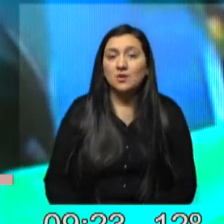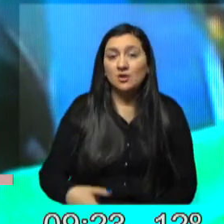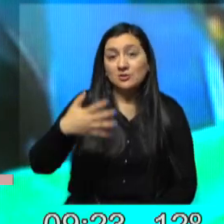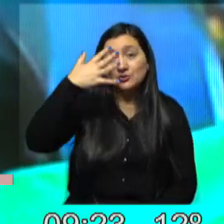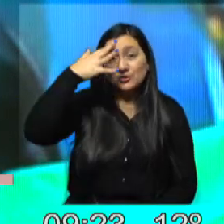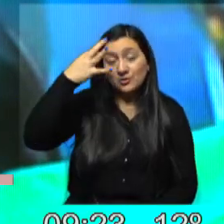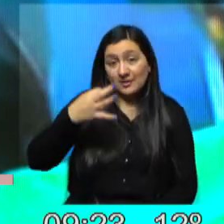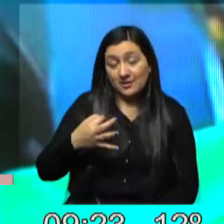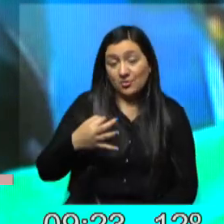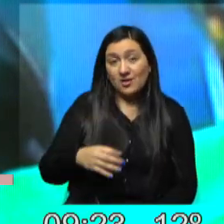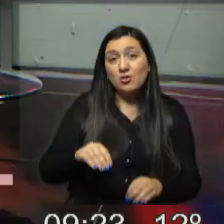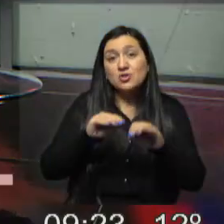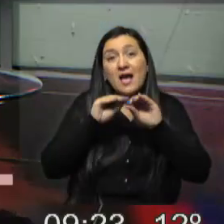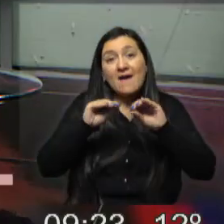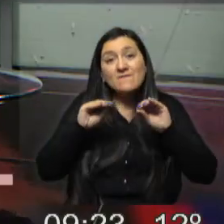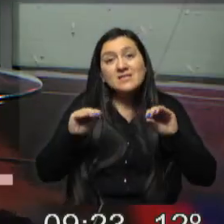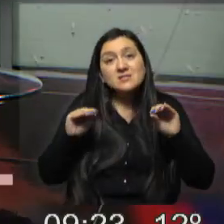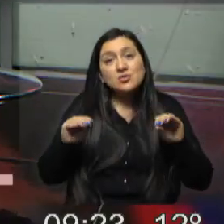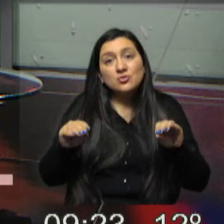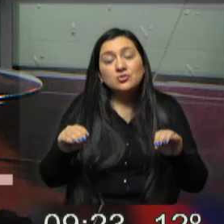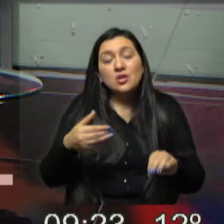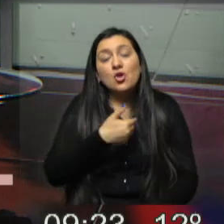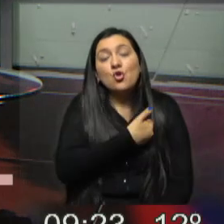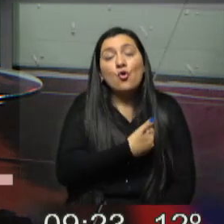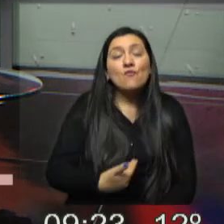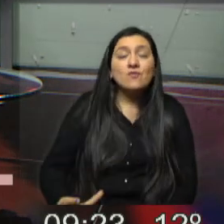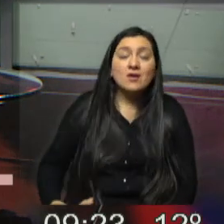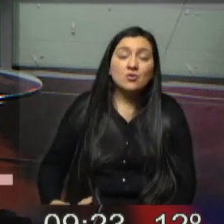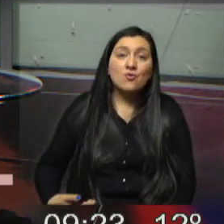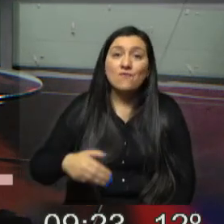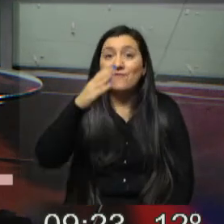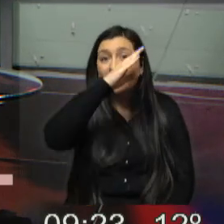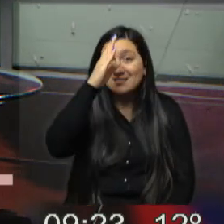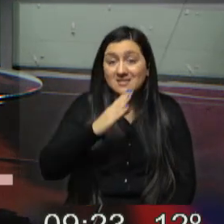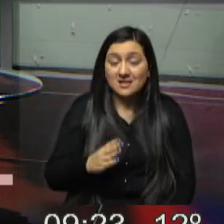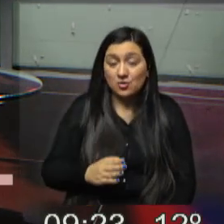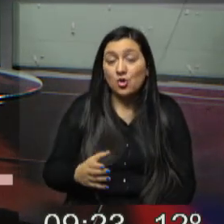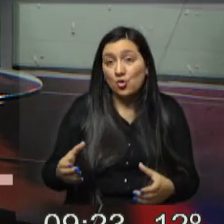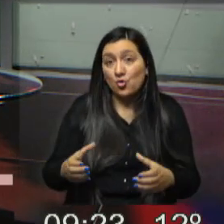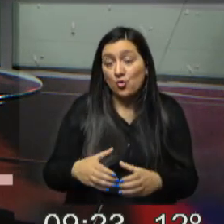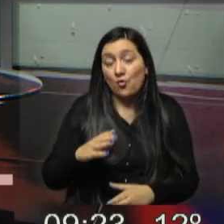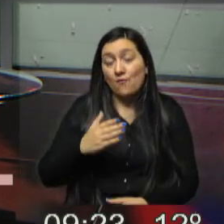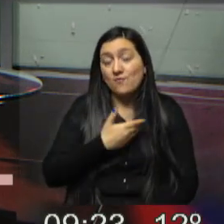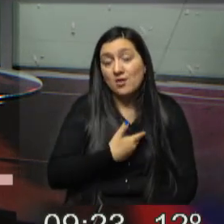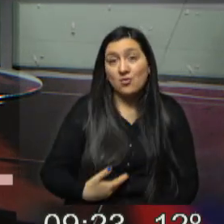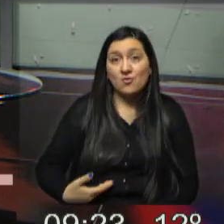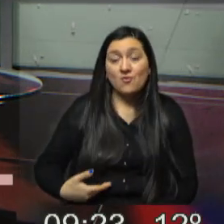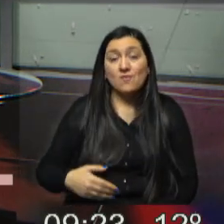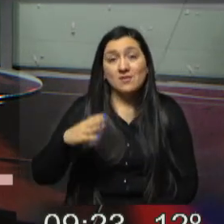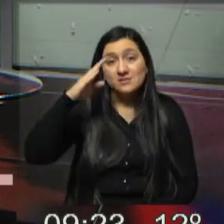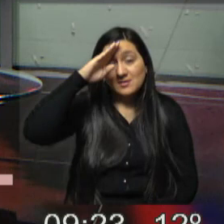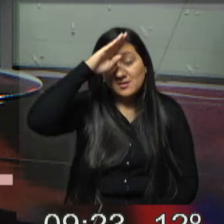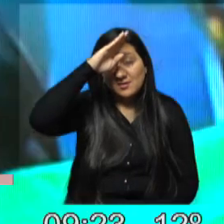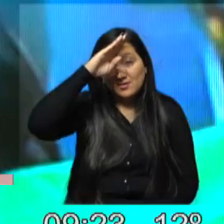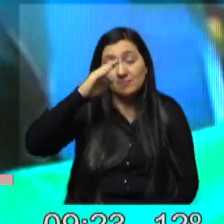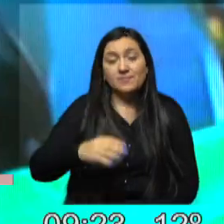las supuestas señales que el gobierno brasileño ha dado de luz verde, ¿no?, en el gobierno de Bolsonaro, han sido más que nada miradas de Paulo Guedes, del